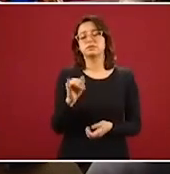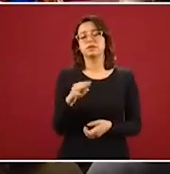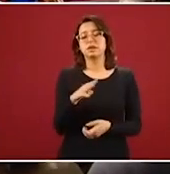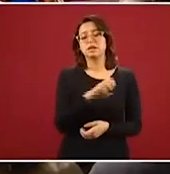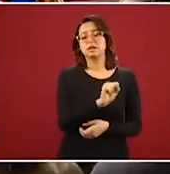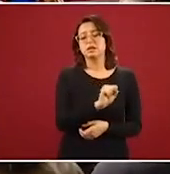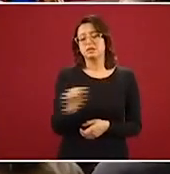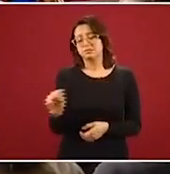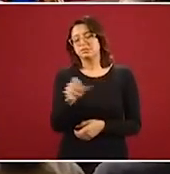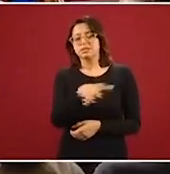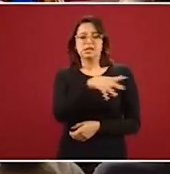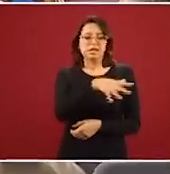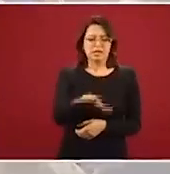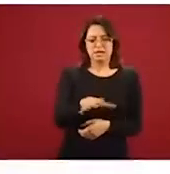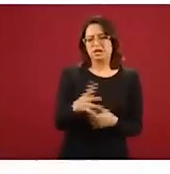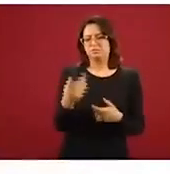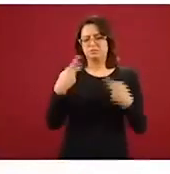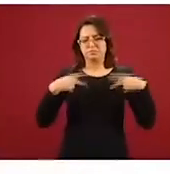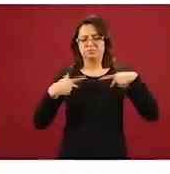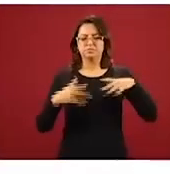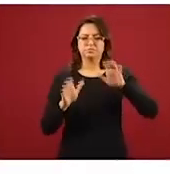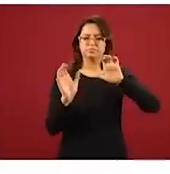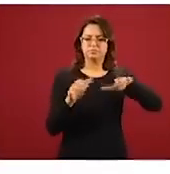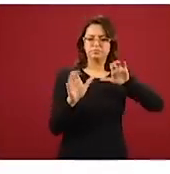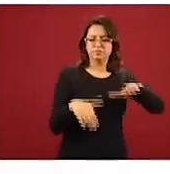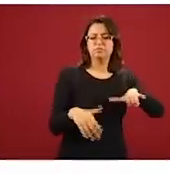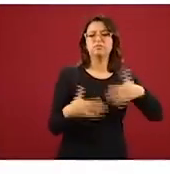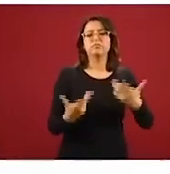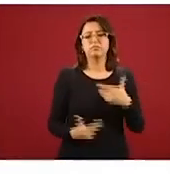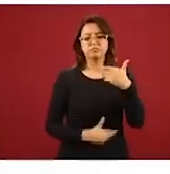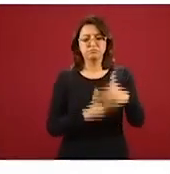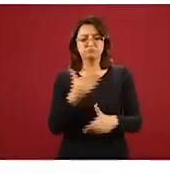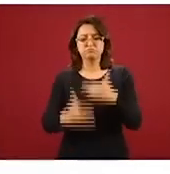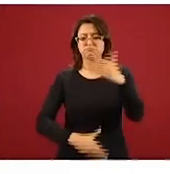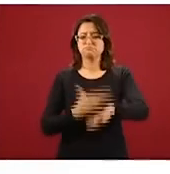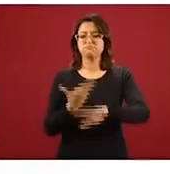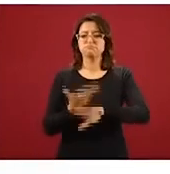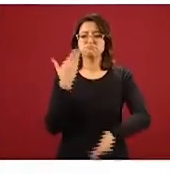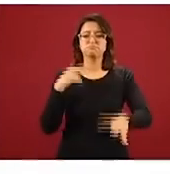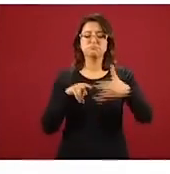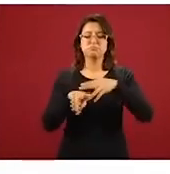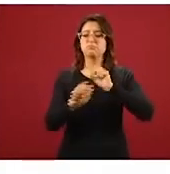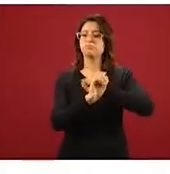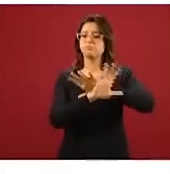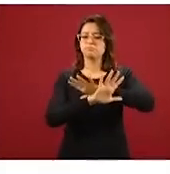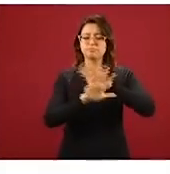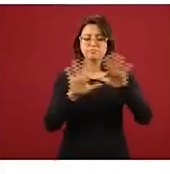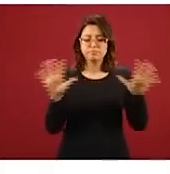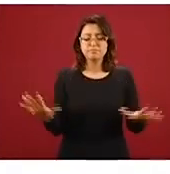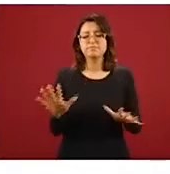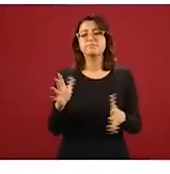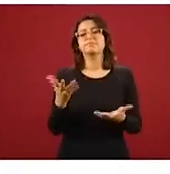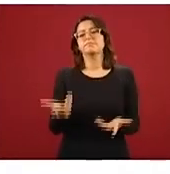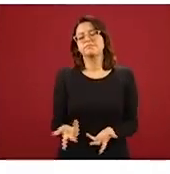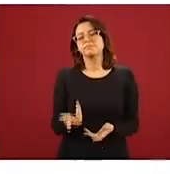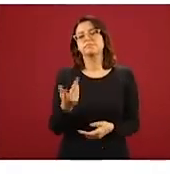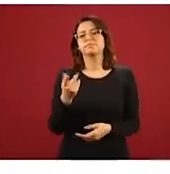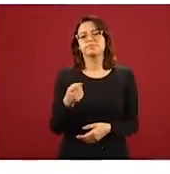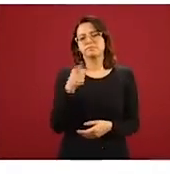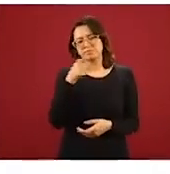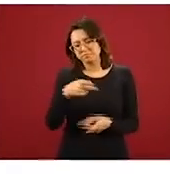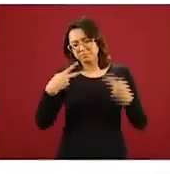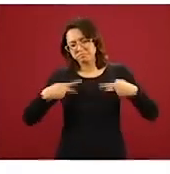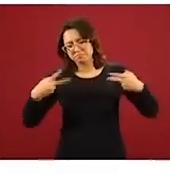régimen general, su régimen ordinario. Este fue un proceso sumamente transparente, orientado para privilegiar el mérito, la